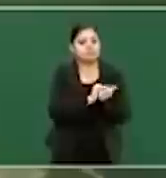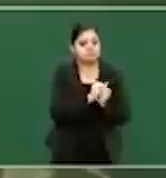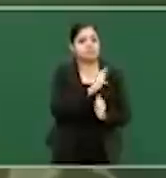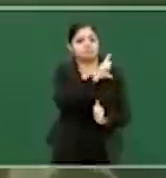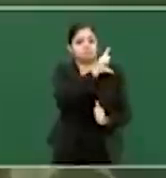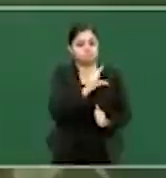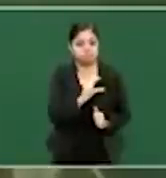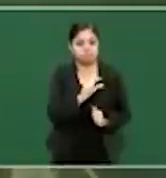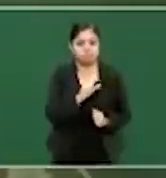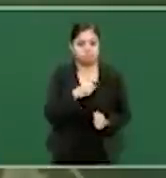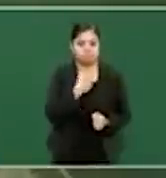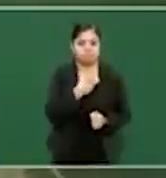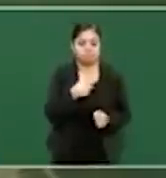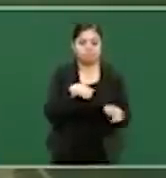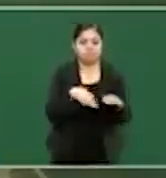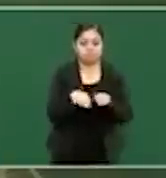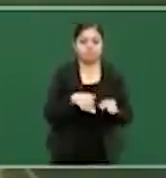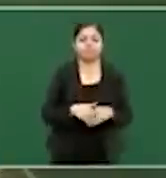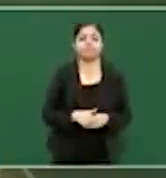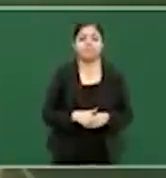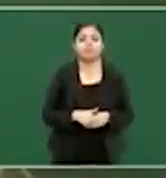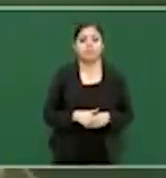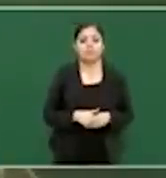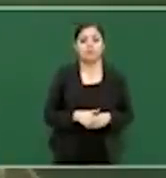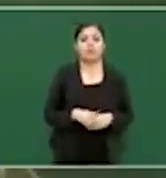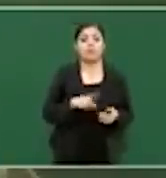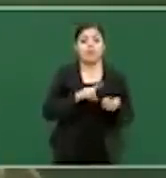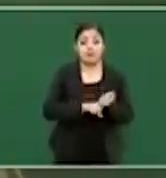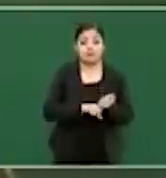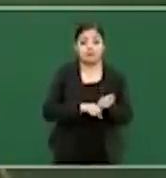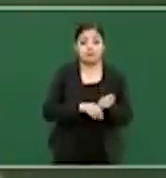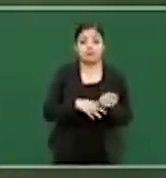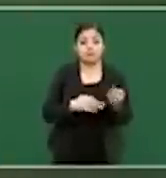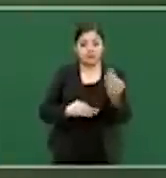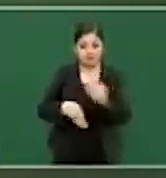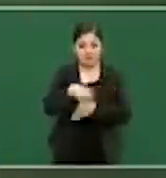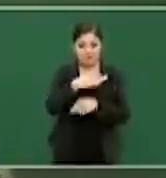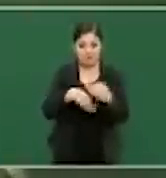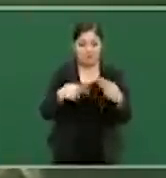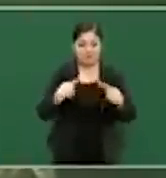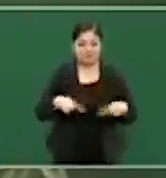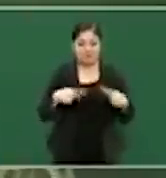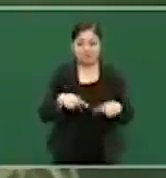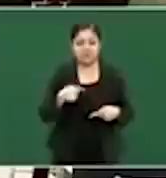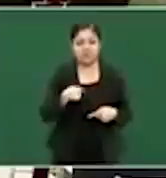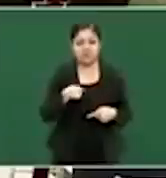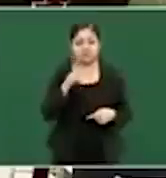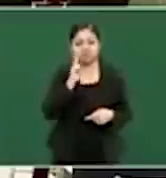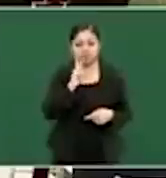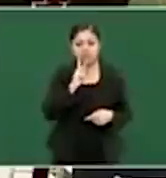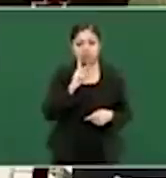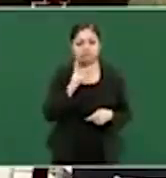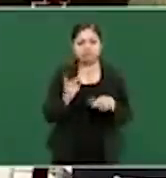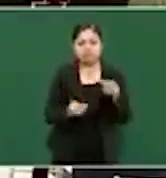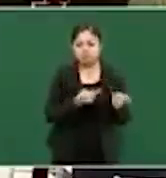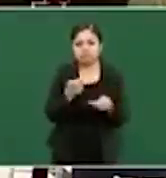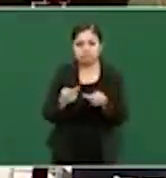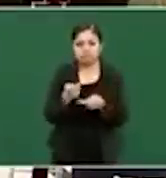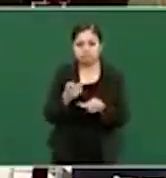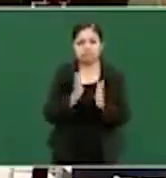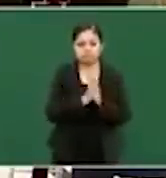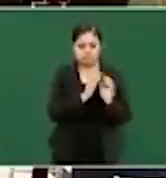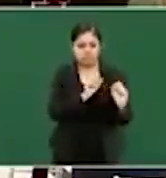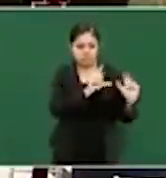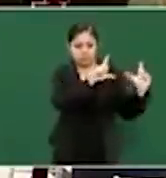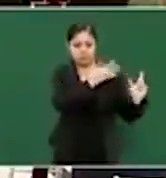estrategia. La percepción ciudadana que hemos nosotros identificado, si la pueden poner ahí en la lámina,